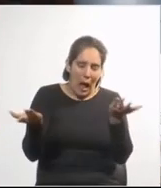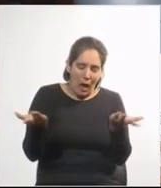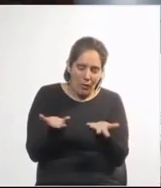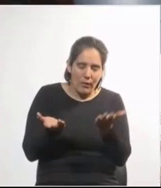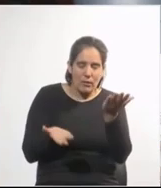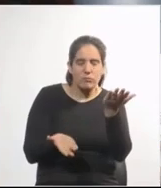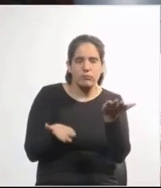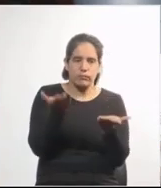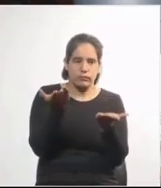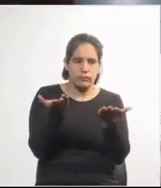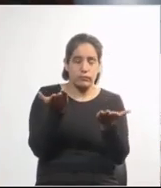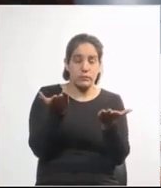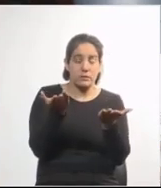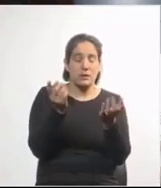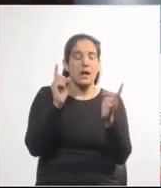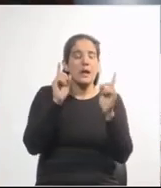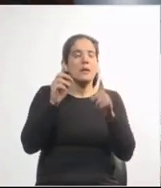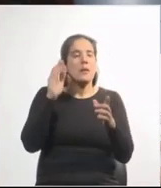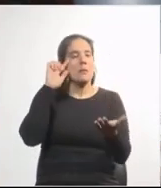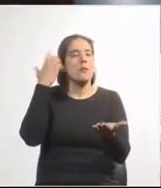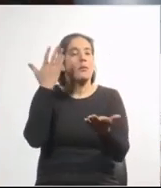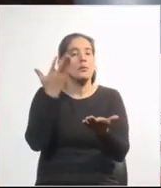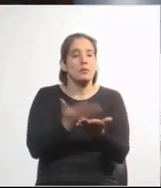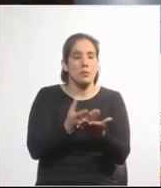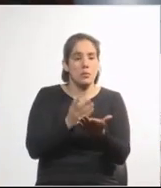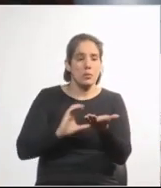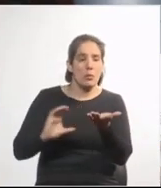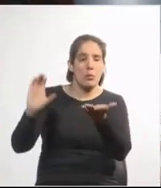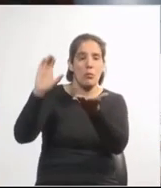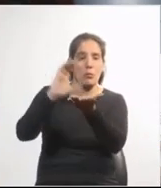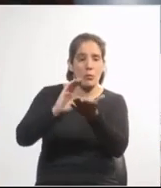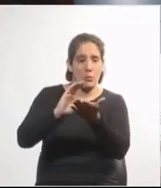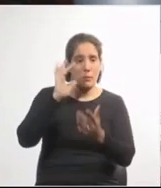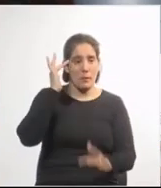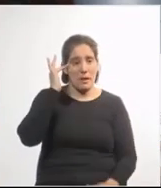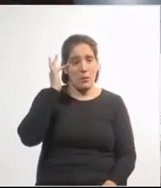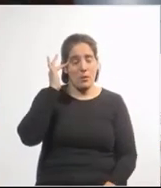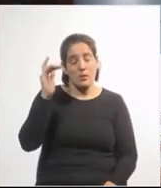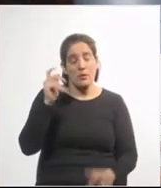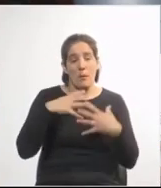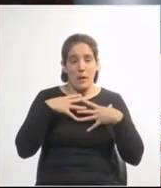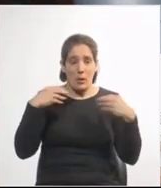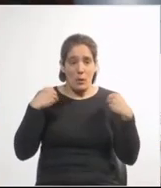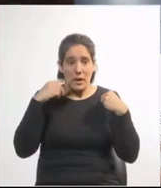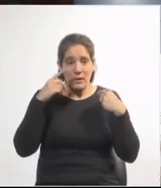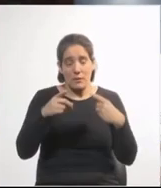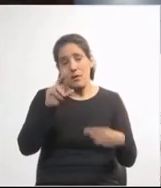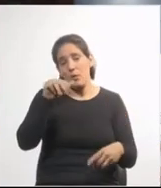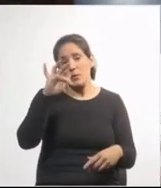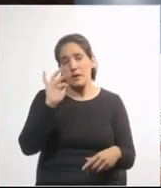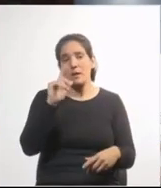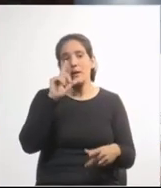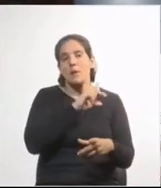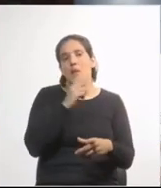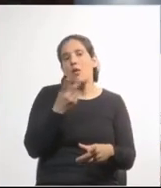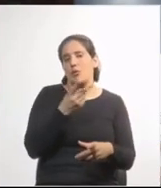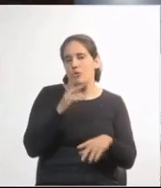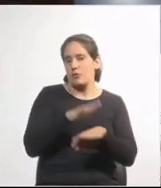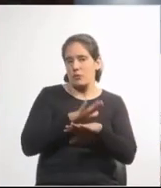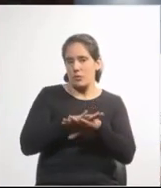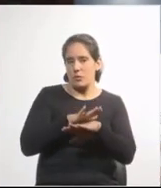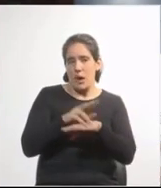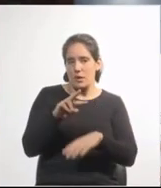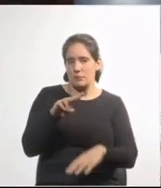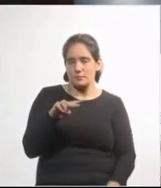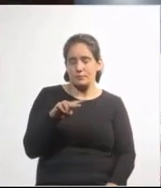También hemos propuesto un incremento de recursos para la ANEP y la UTEC, que se fundamentan en general en las mismas razones